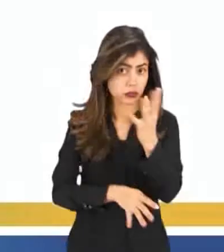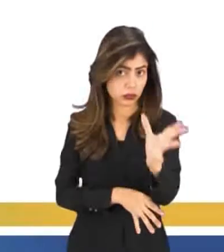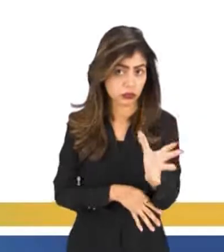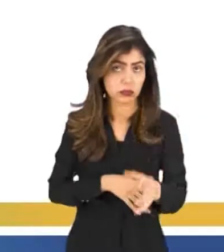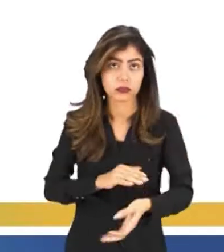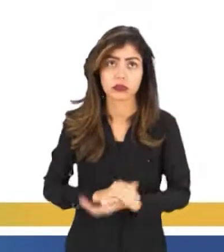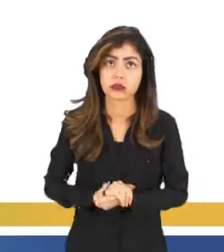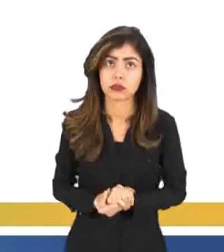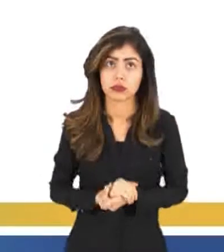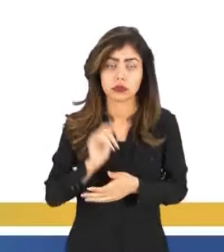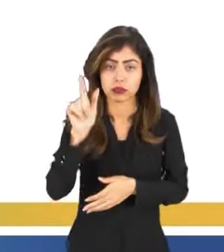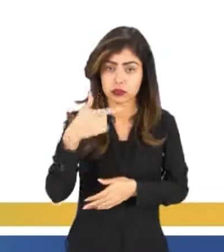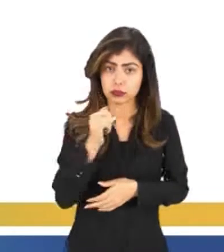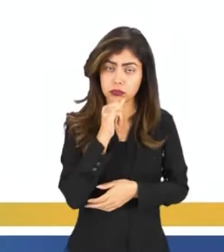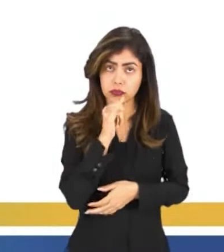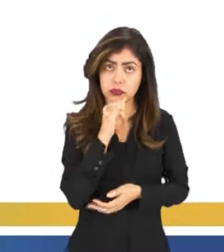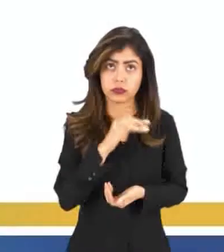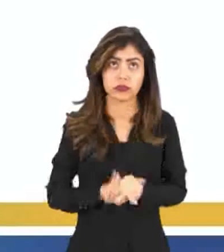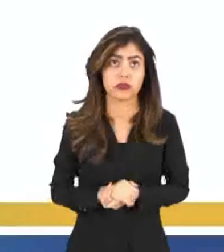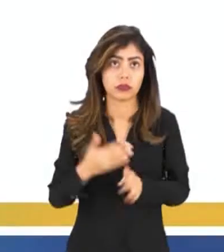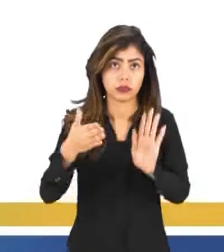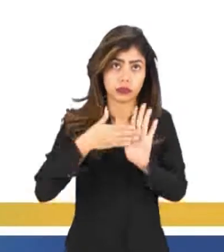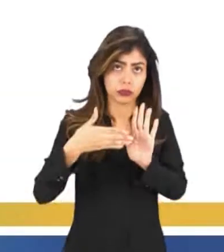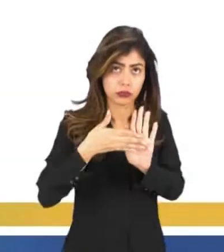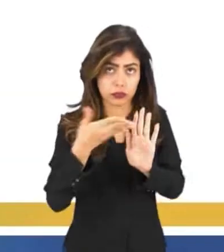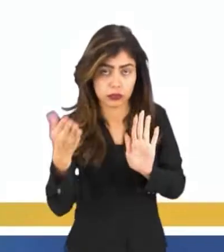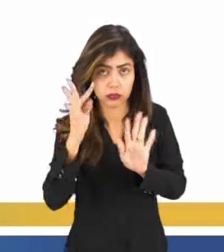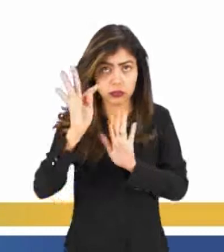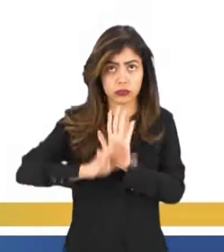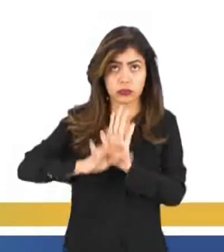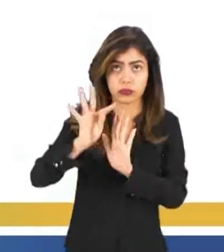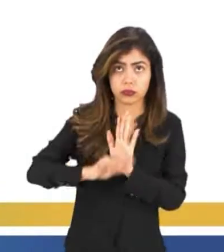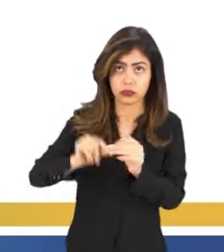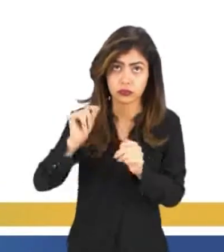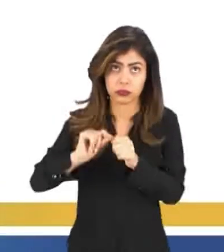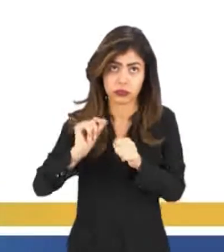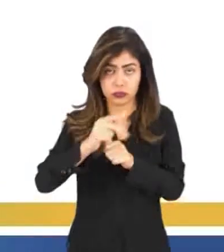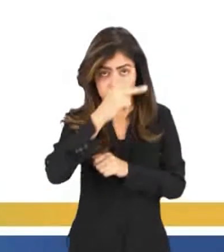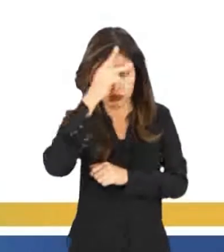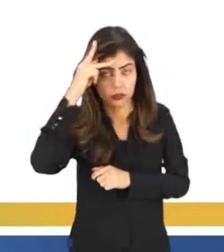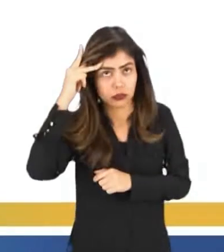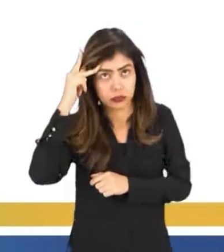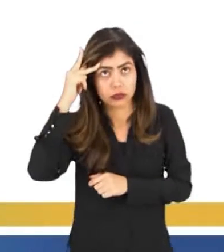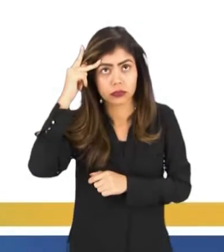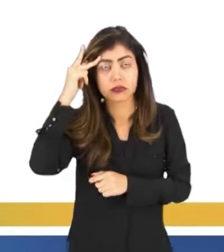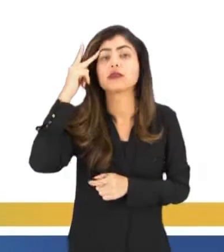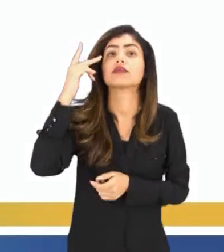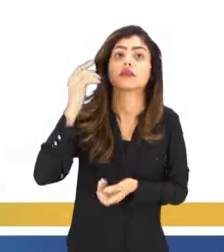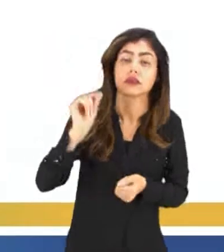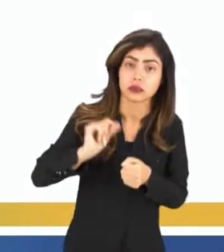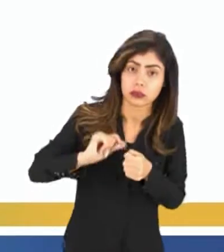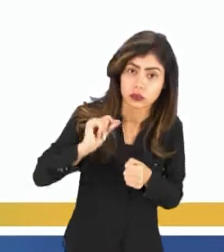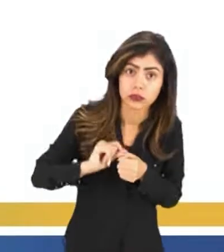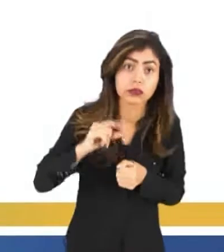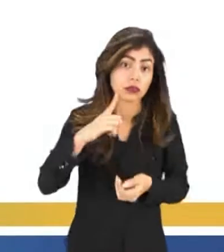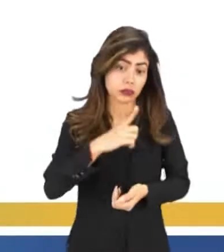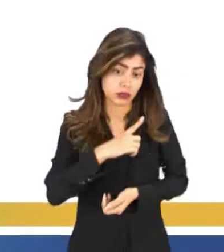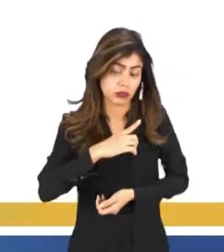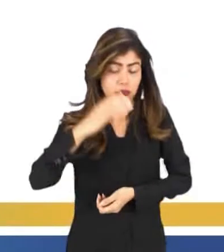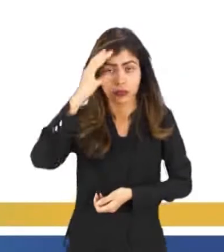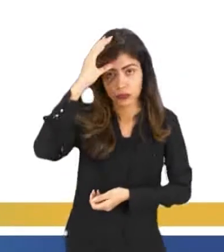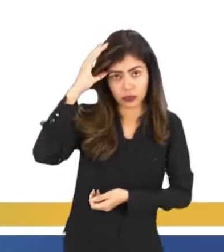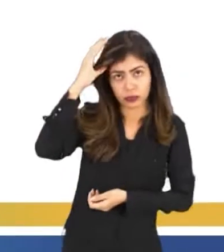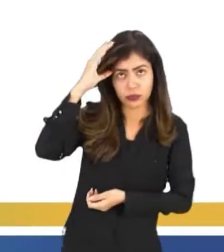ambiente próximo ejemplo el propósito de este texto es fácil con que las personas que pasan obtengan la